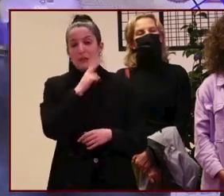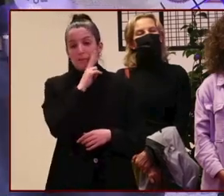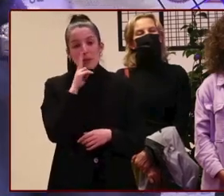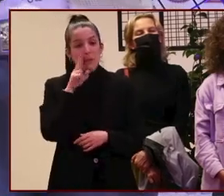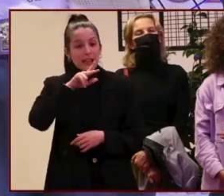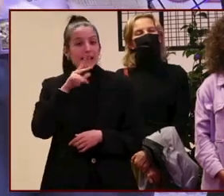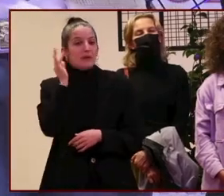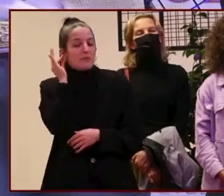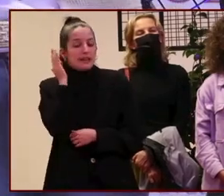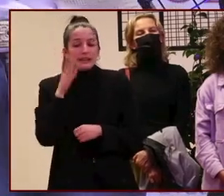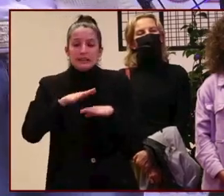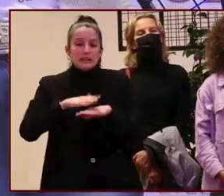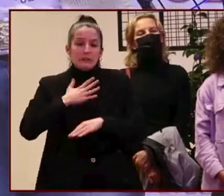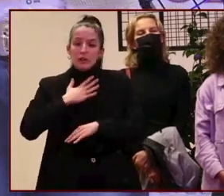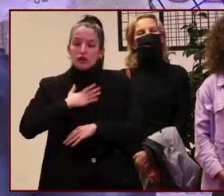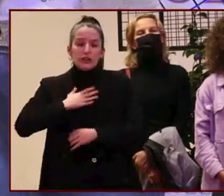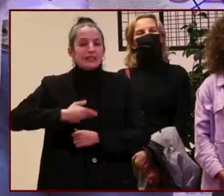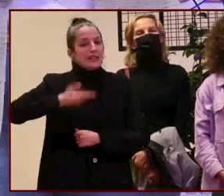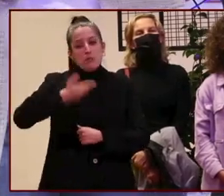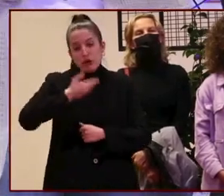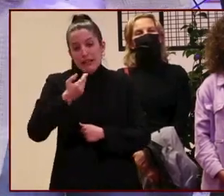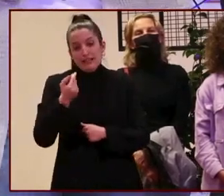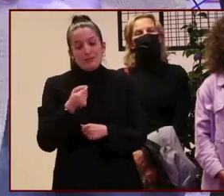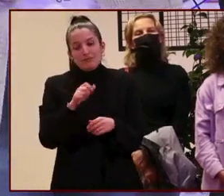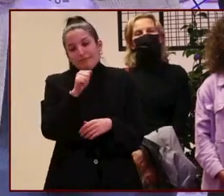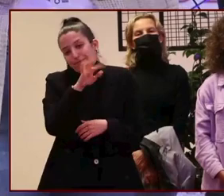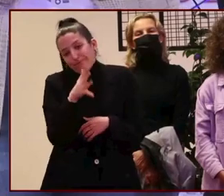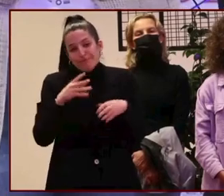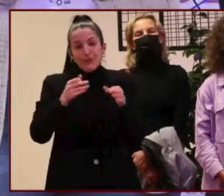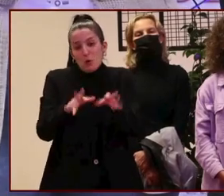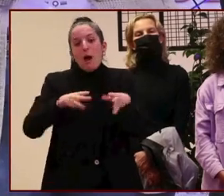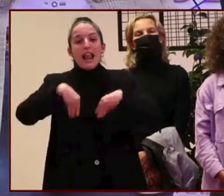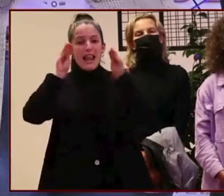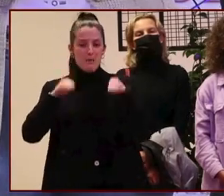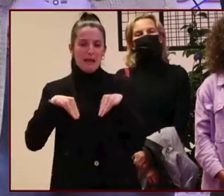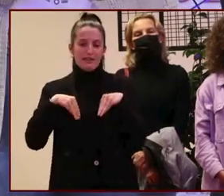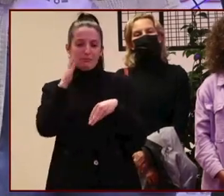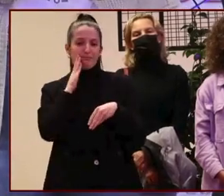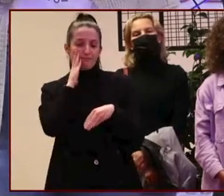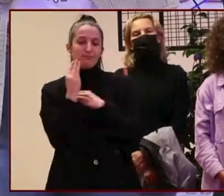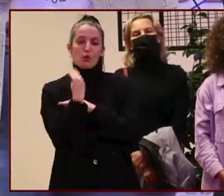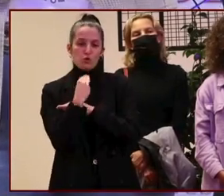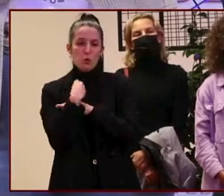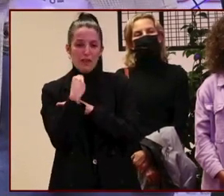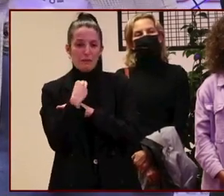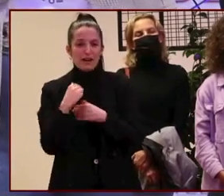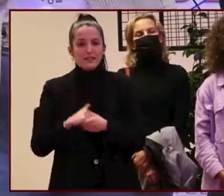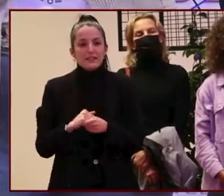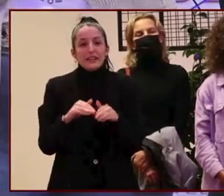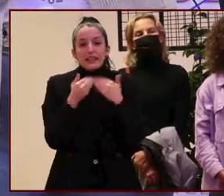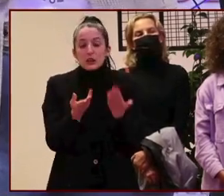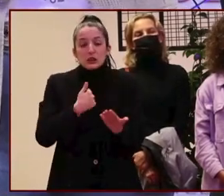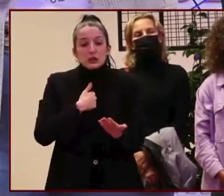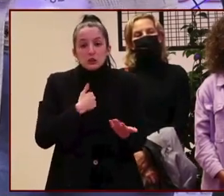no sea maceira en la manta que siempre nos a cubillo y eu no sabía